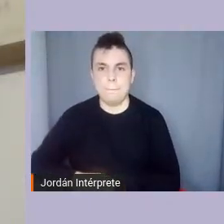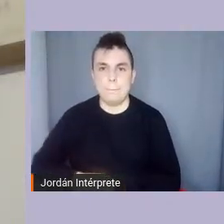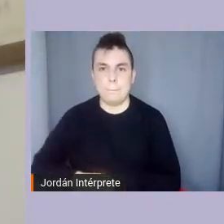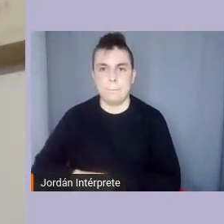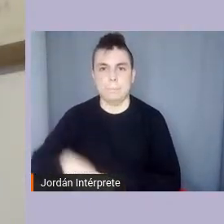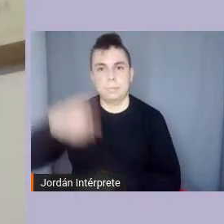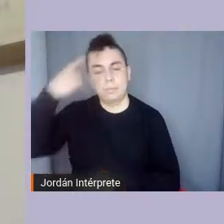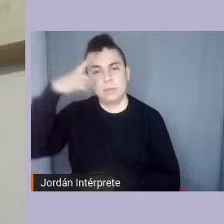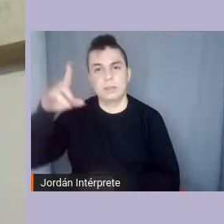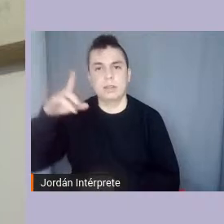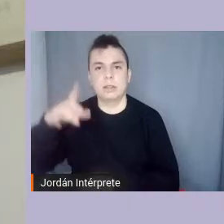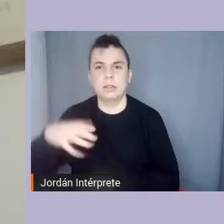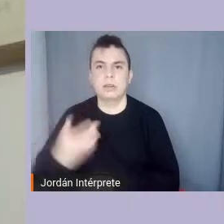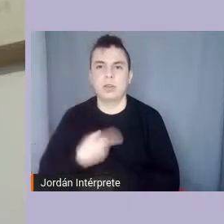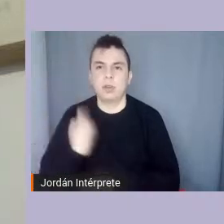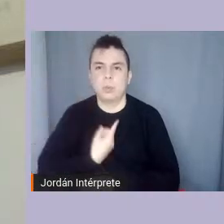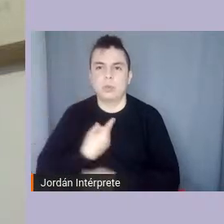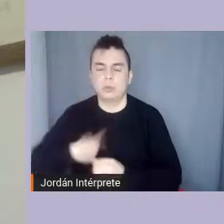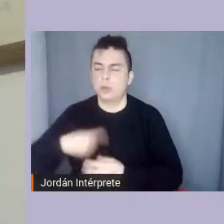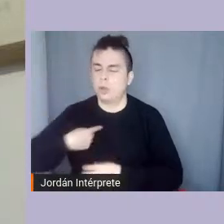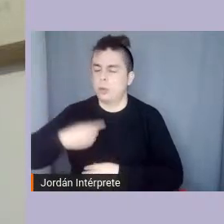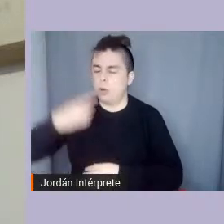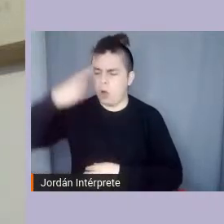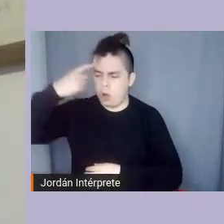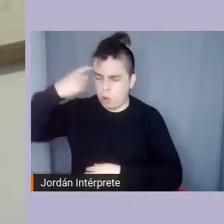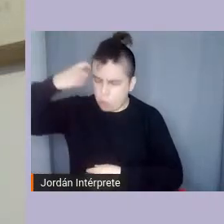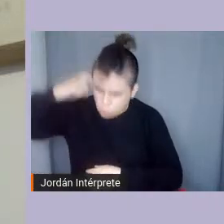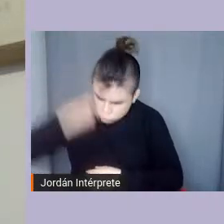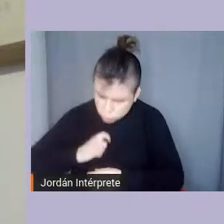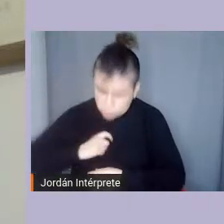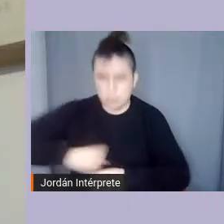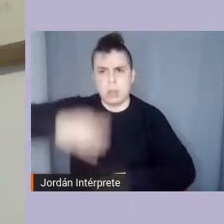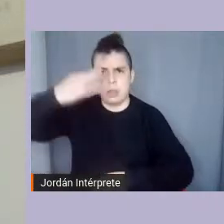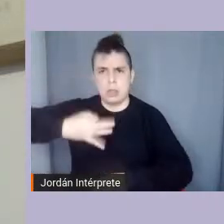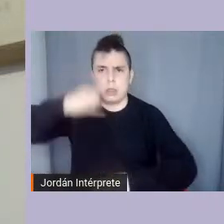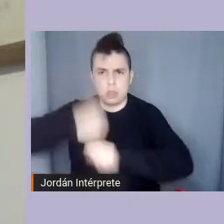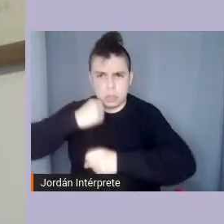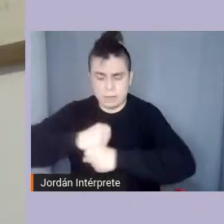estamos trabajando eso, ¿eh? ¿No es verdad? Es importante.